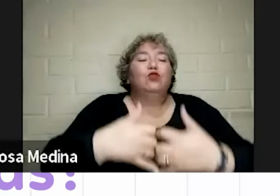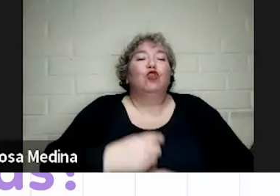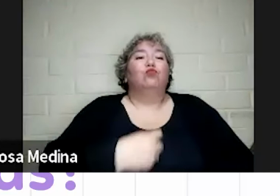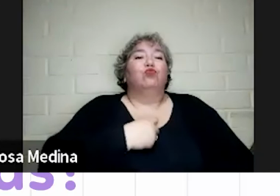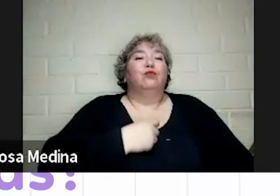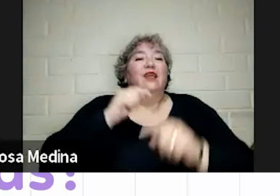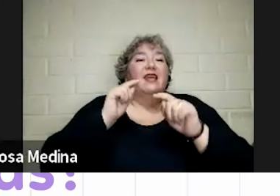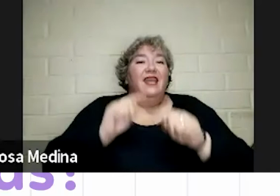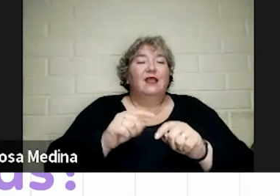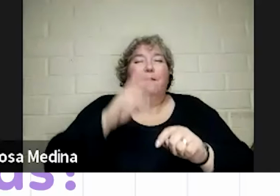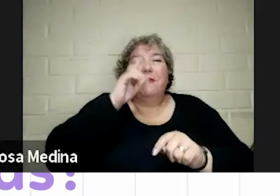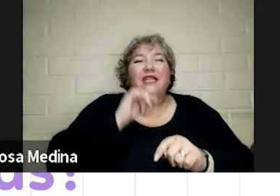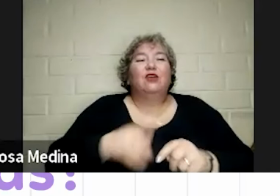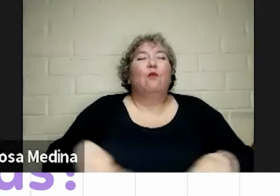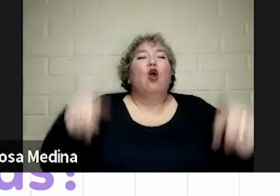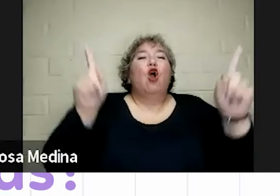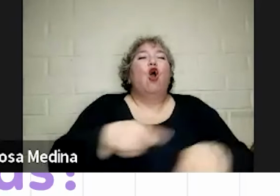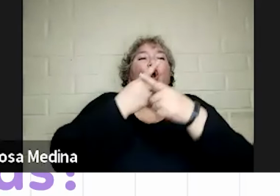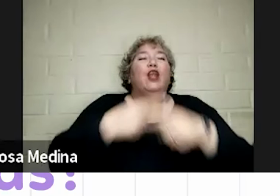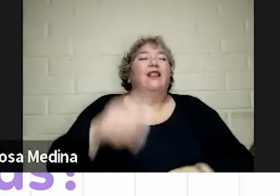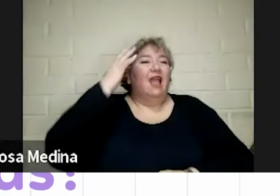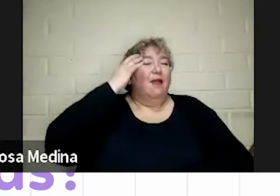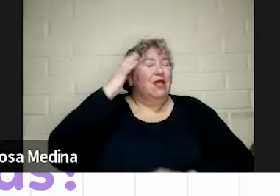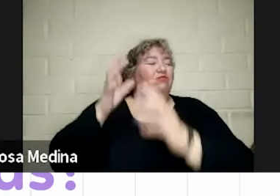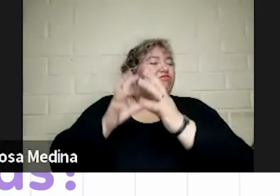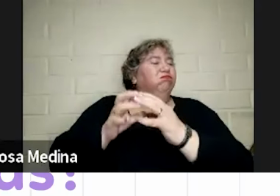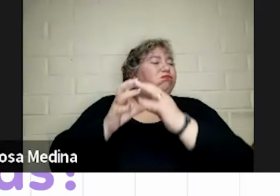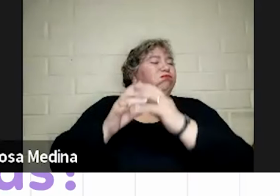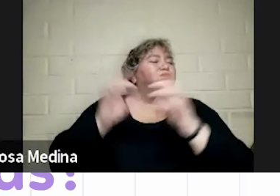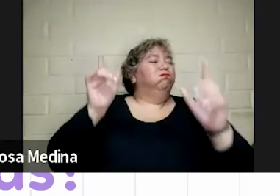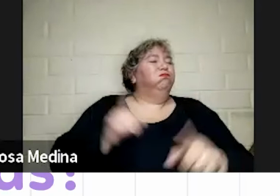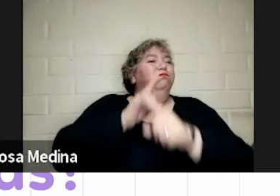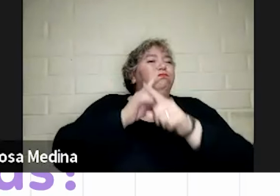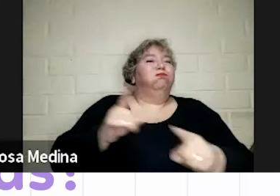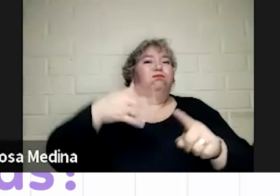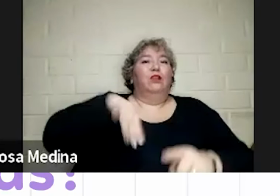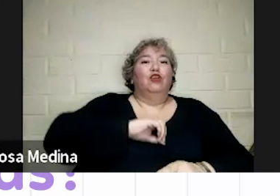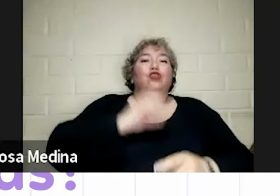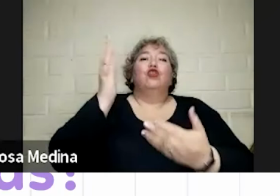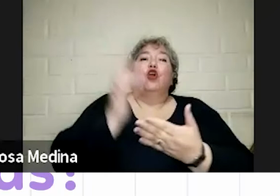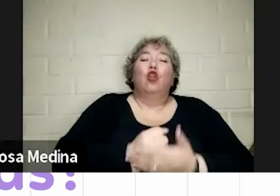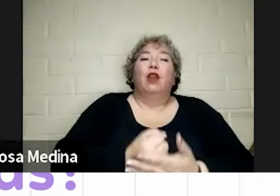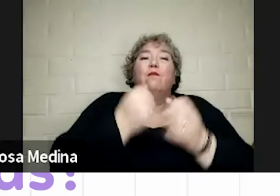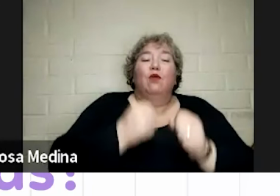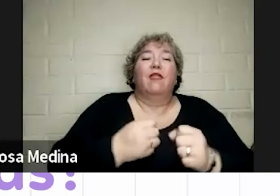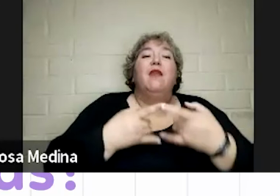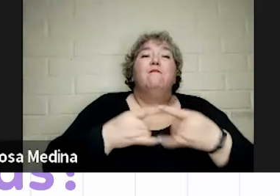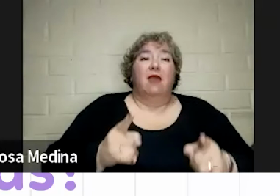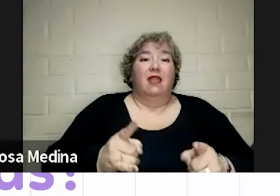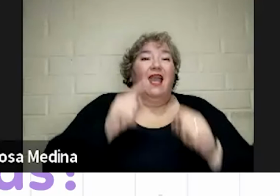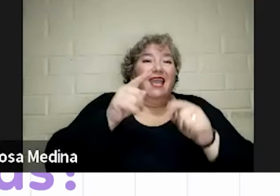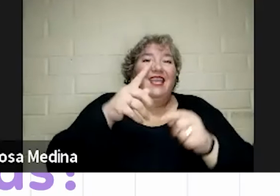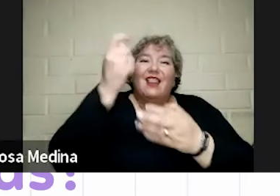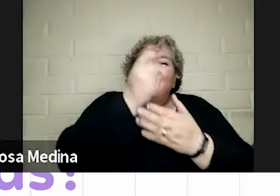de orquesta del cerebro, ¿ya? Son las que dirigen nuestro cerebro para que logremos alcanzar nuestras metas. Ahí en el dibujito